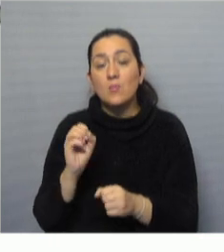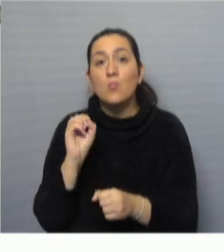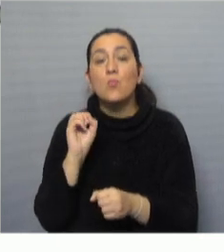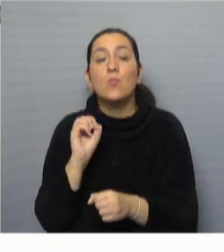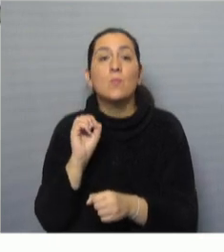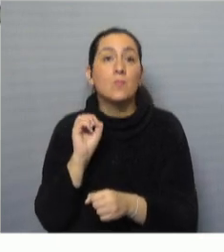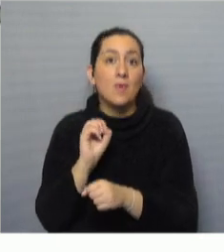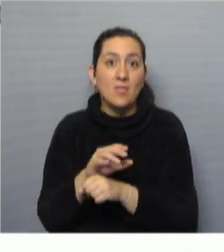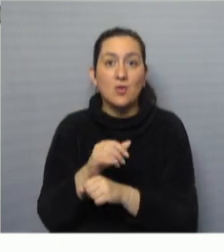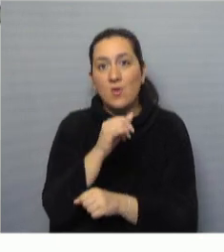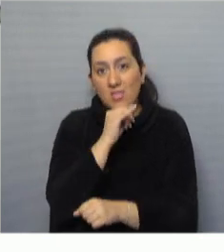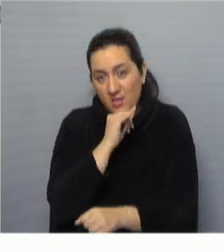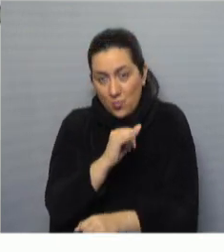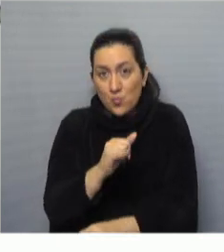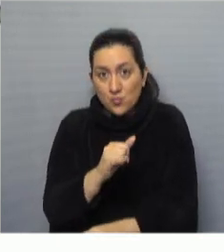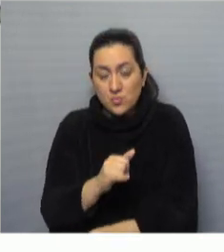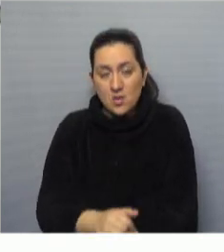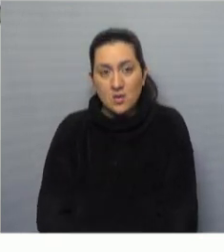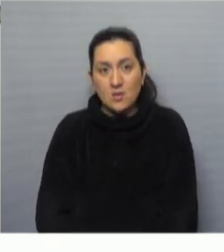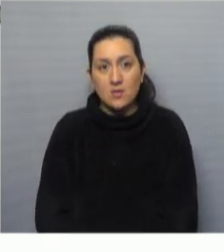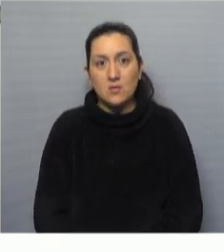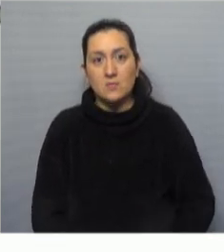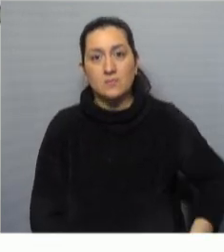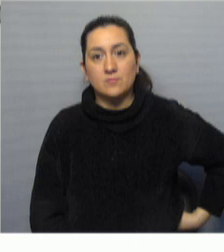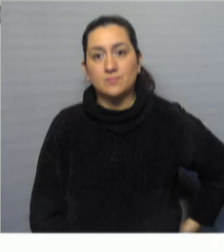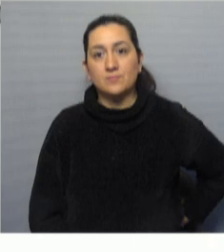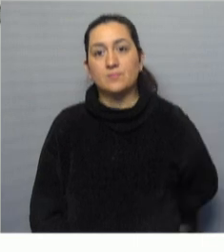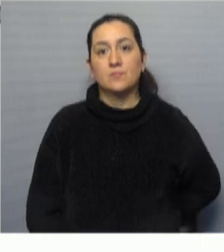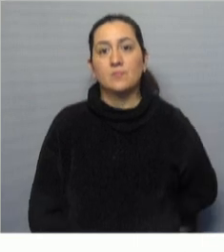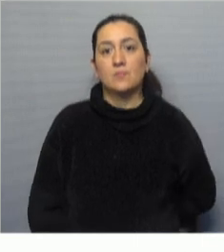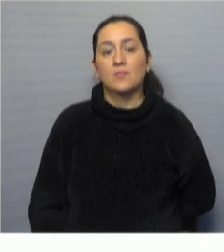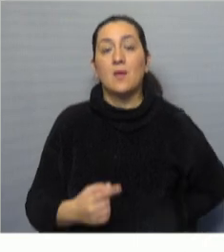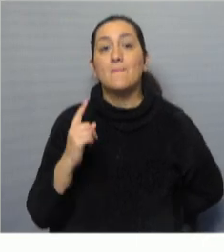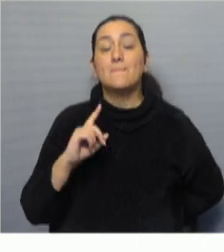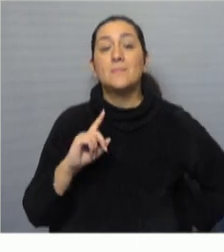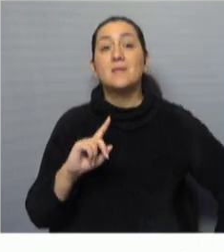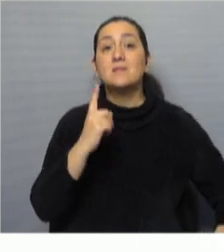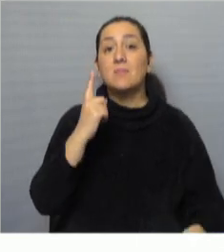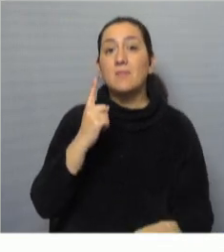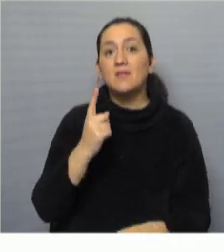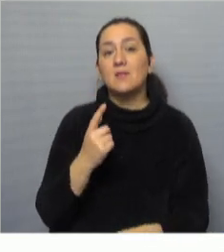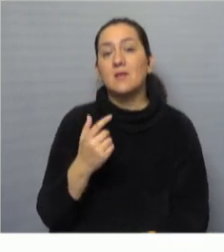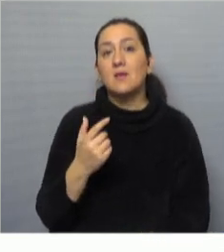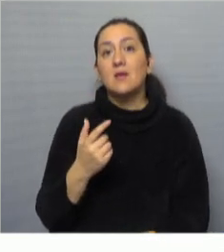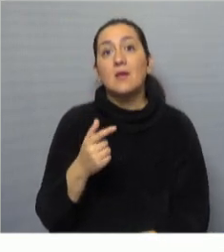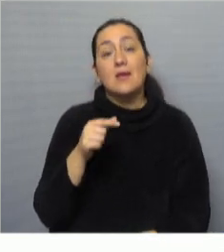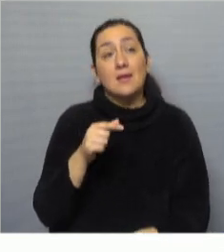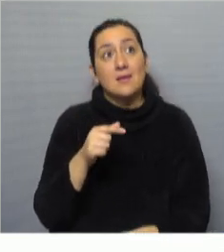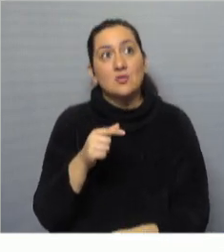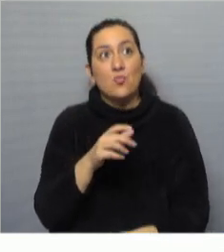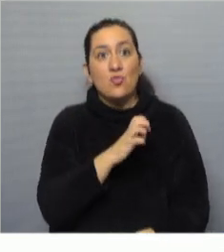reportes que están dirigidos principalmente a entidades del estado pero